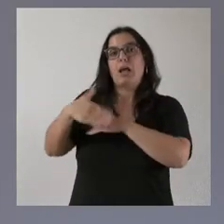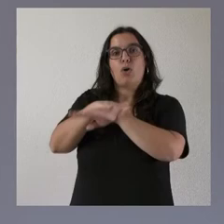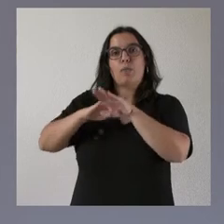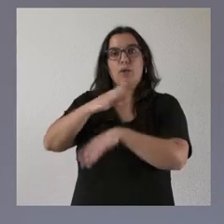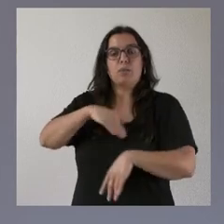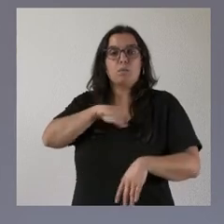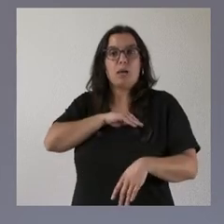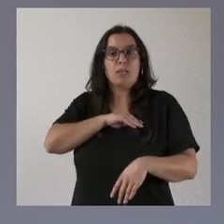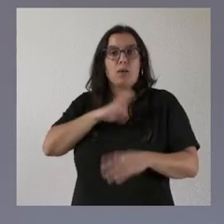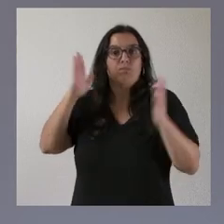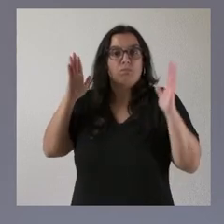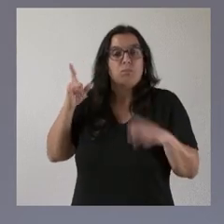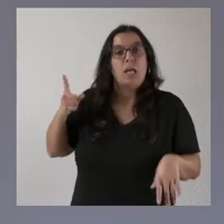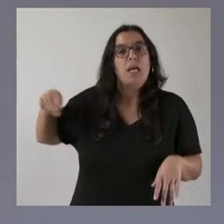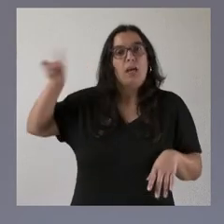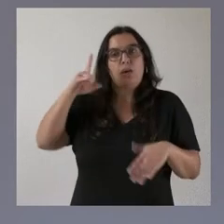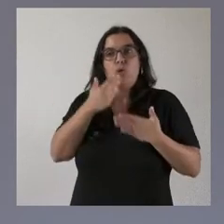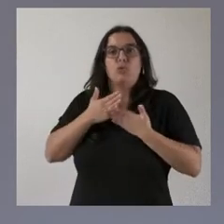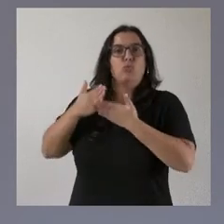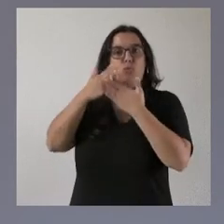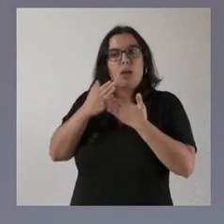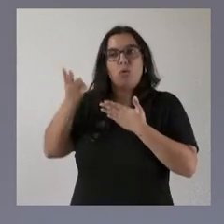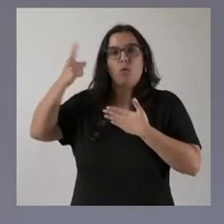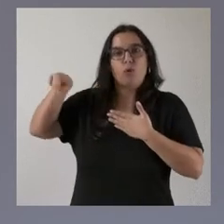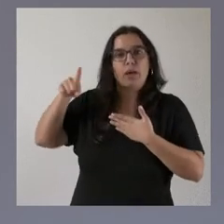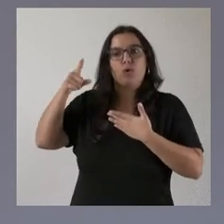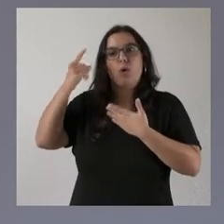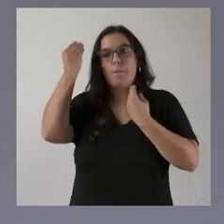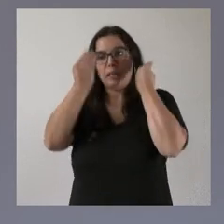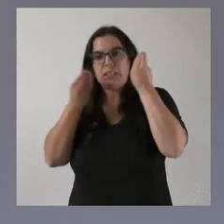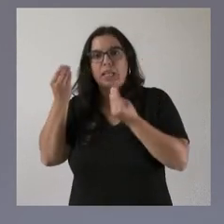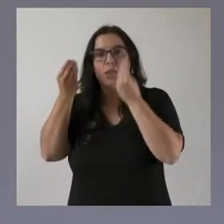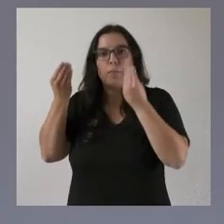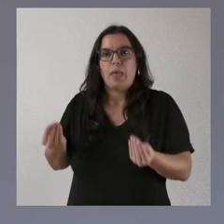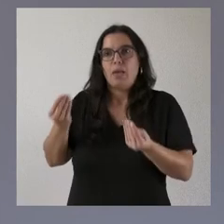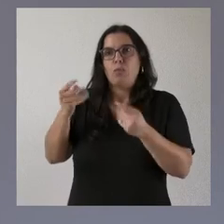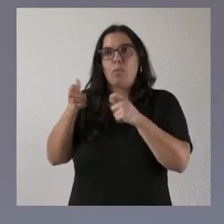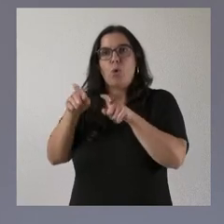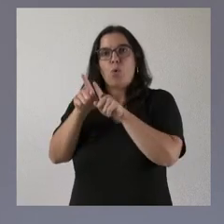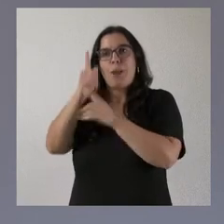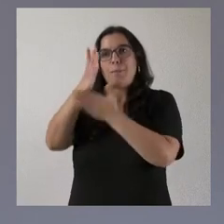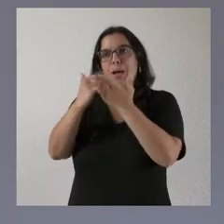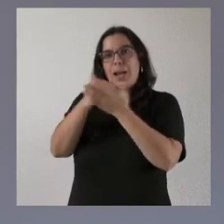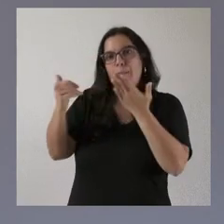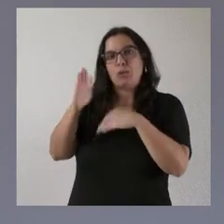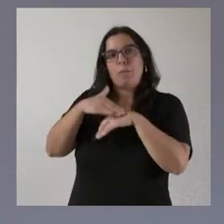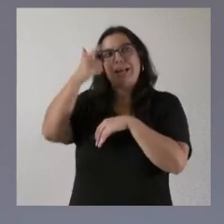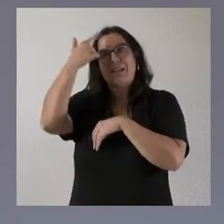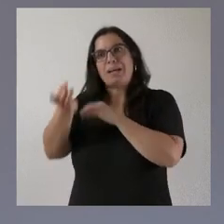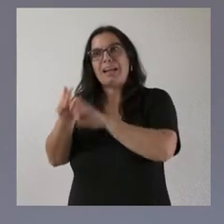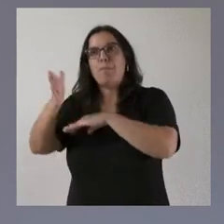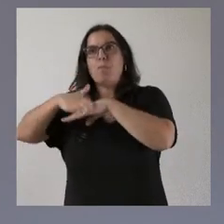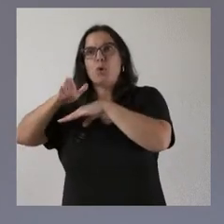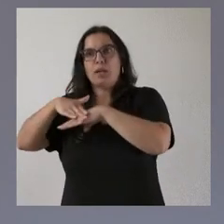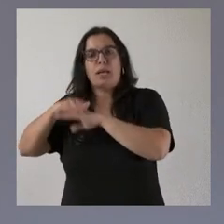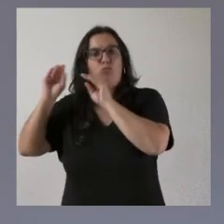entendemos que ellos lo han estudiado lo han analizado y tienen un poco los parámetros para saber por qué ponen en marchas a medida